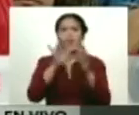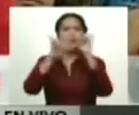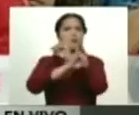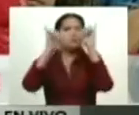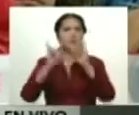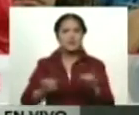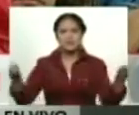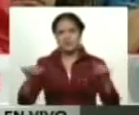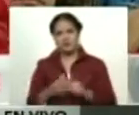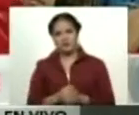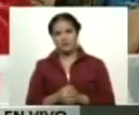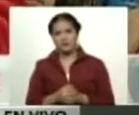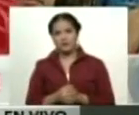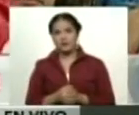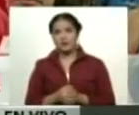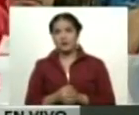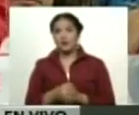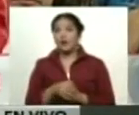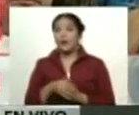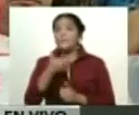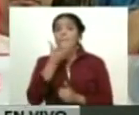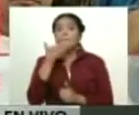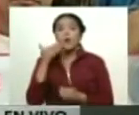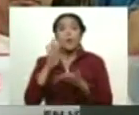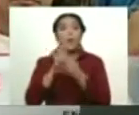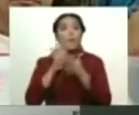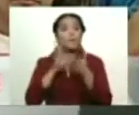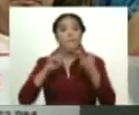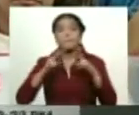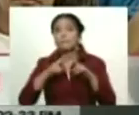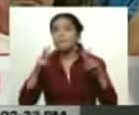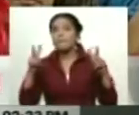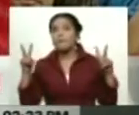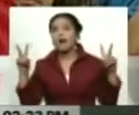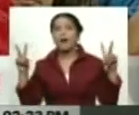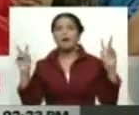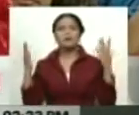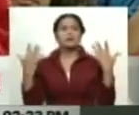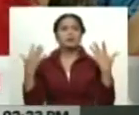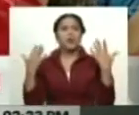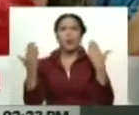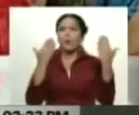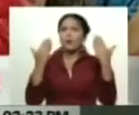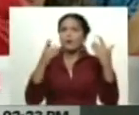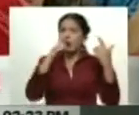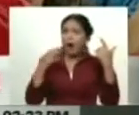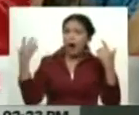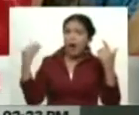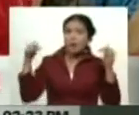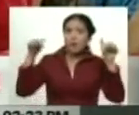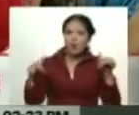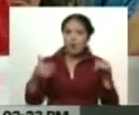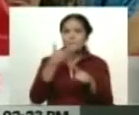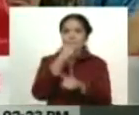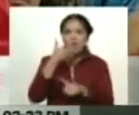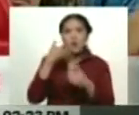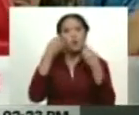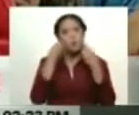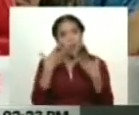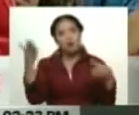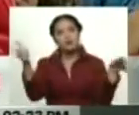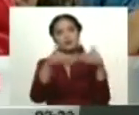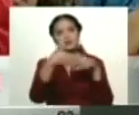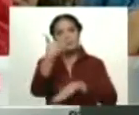felicidad. Es más, han tenido el clima de mayor paz y libertad en muchas décadas que jamás habían tenido. Así que ha sido muy bueno